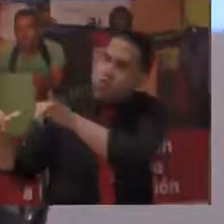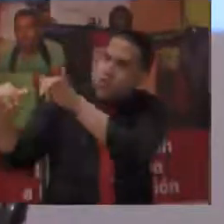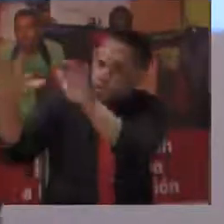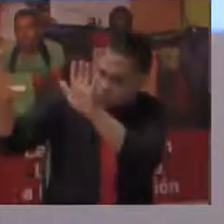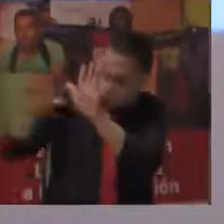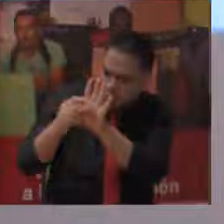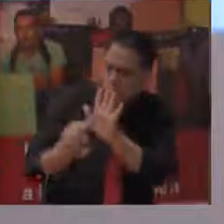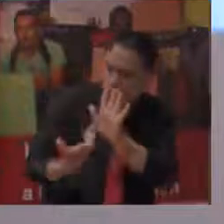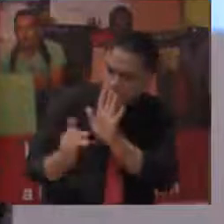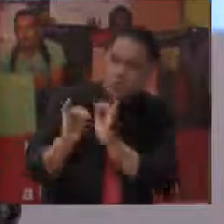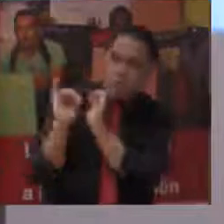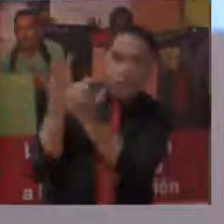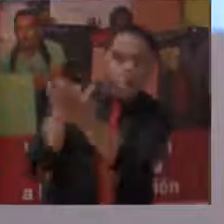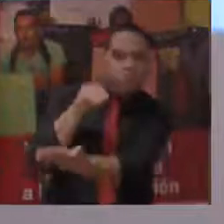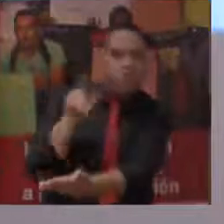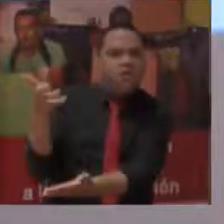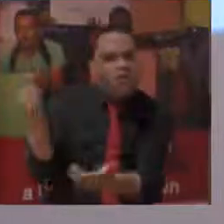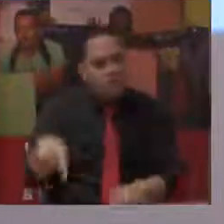desarme,